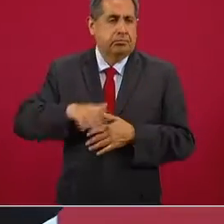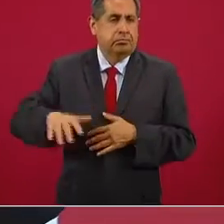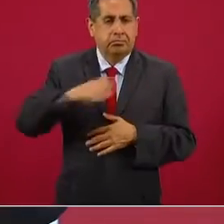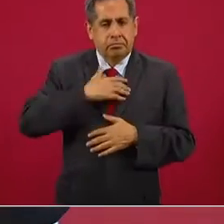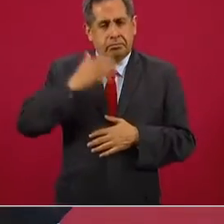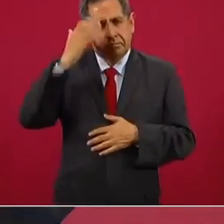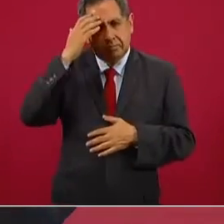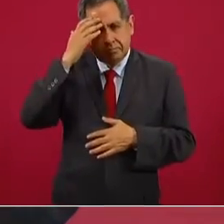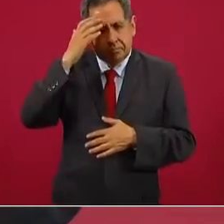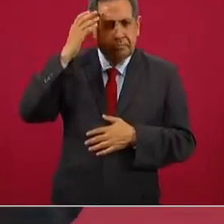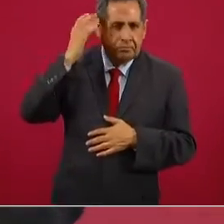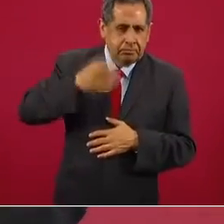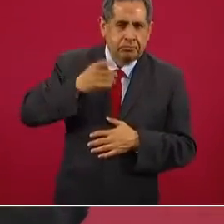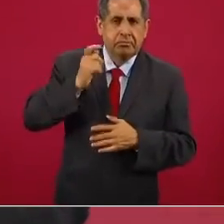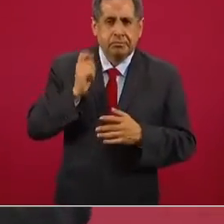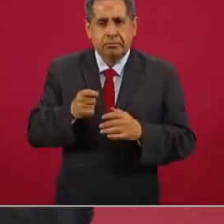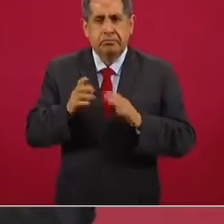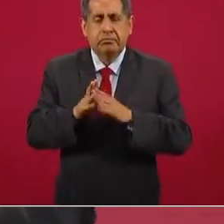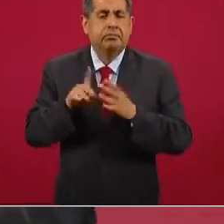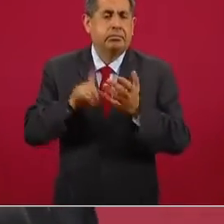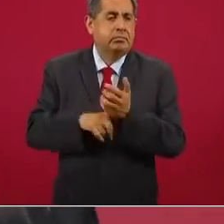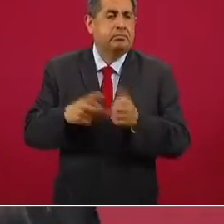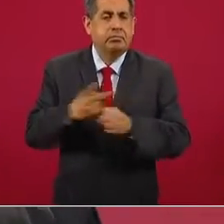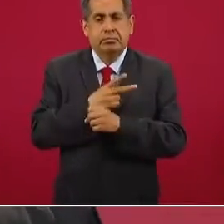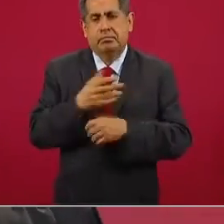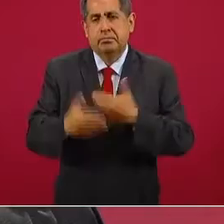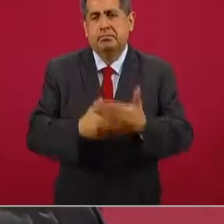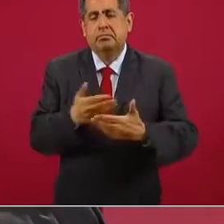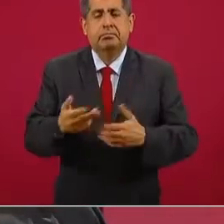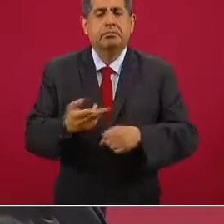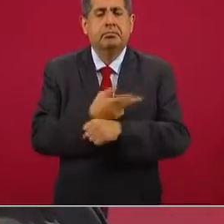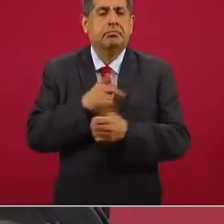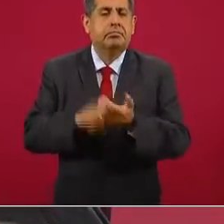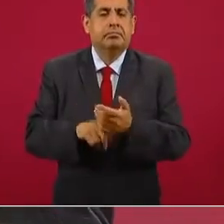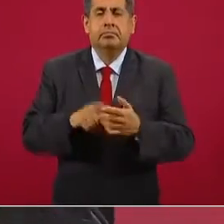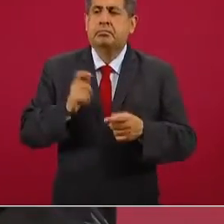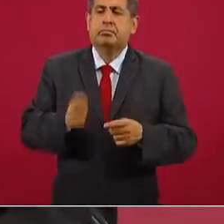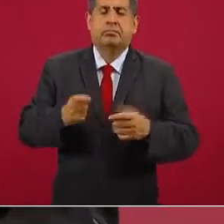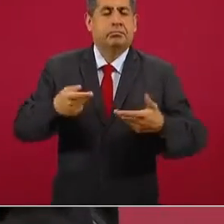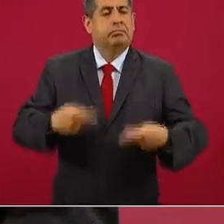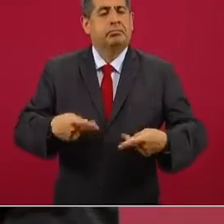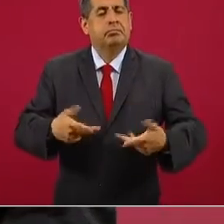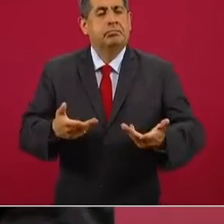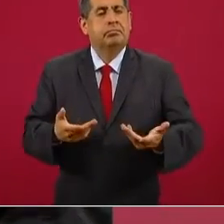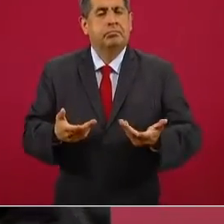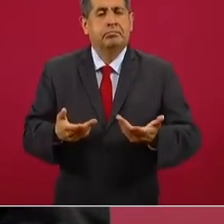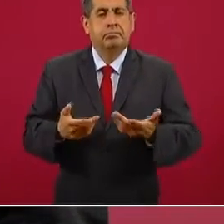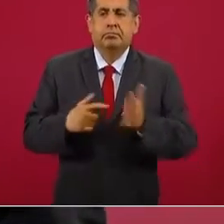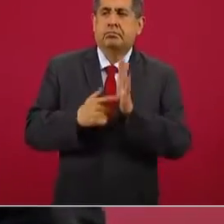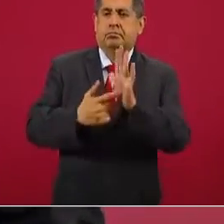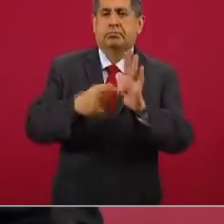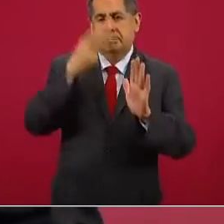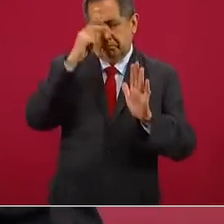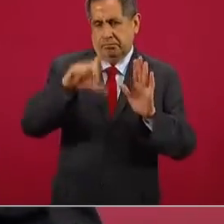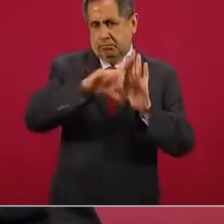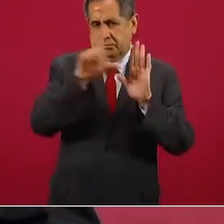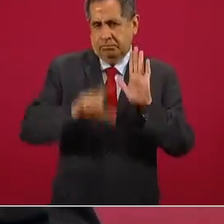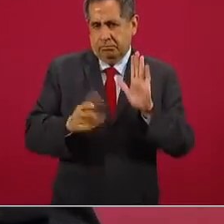conozca, se sepa lo que sucede en toda la